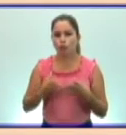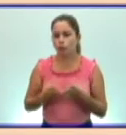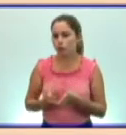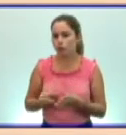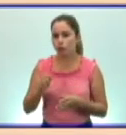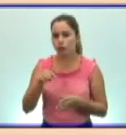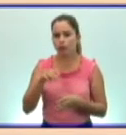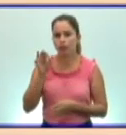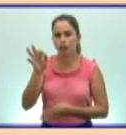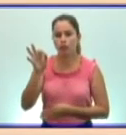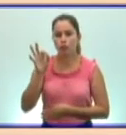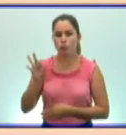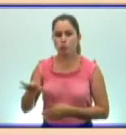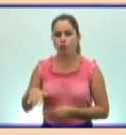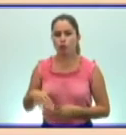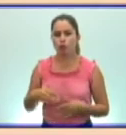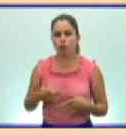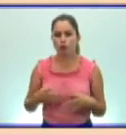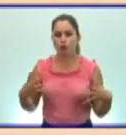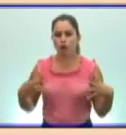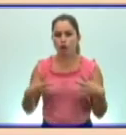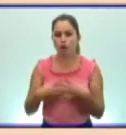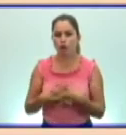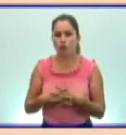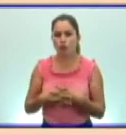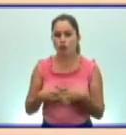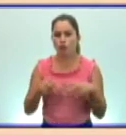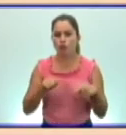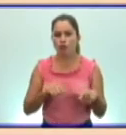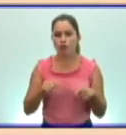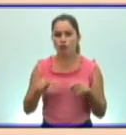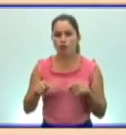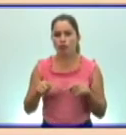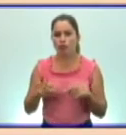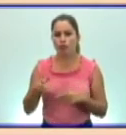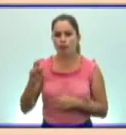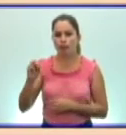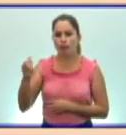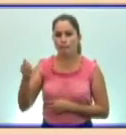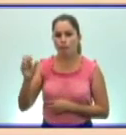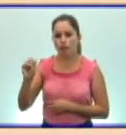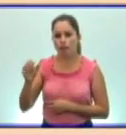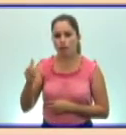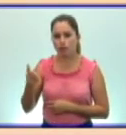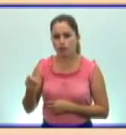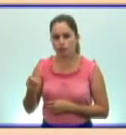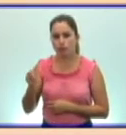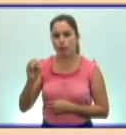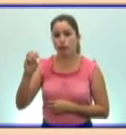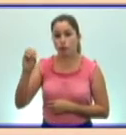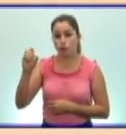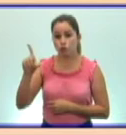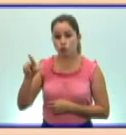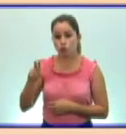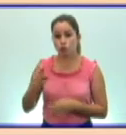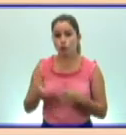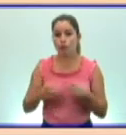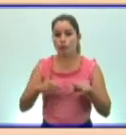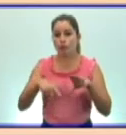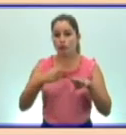no es más que la relación que se establece entre la masa de soluto y la masa de la